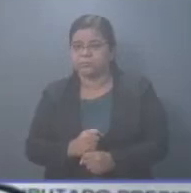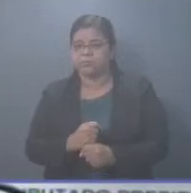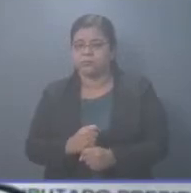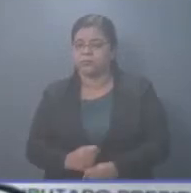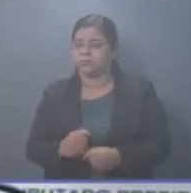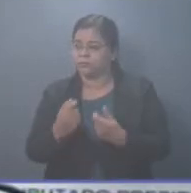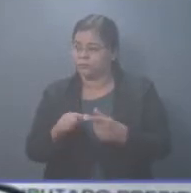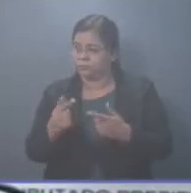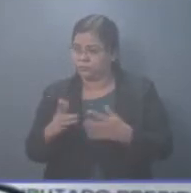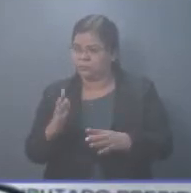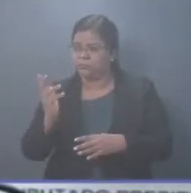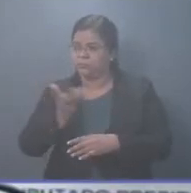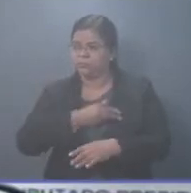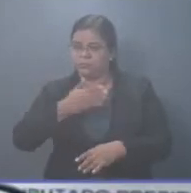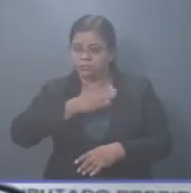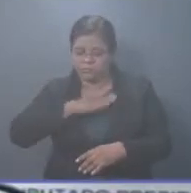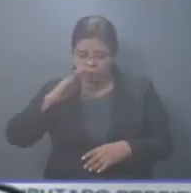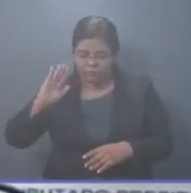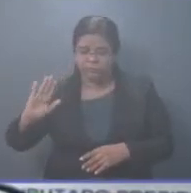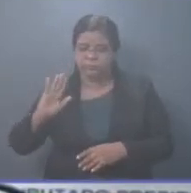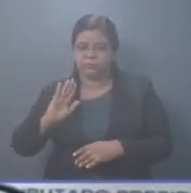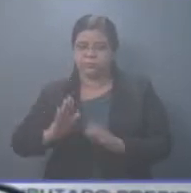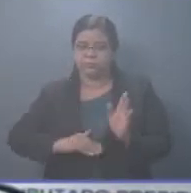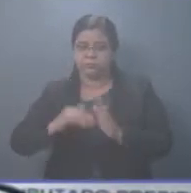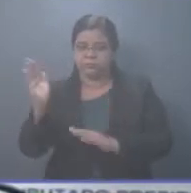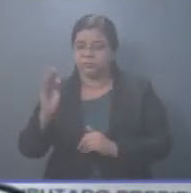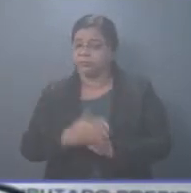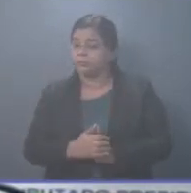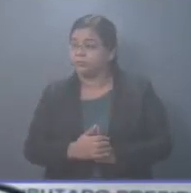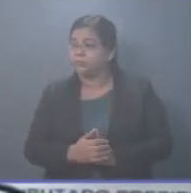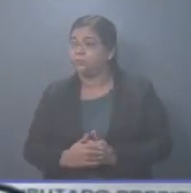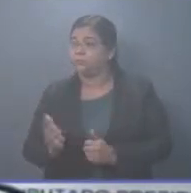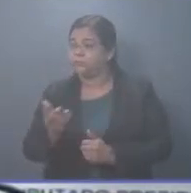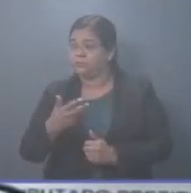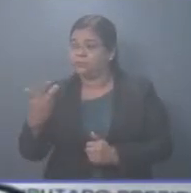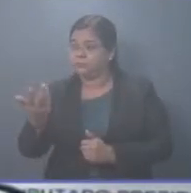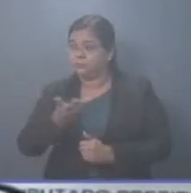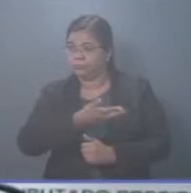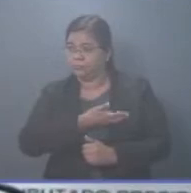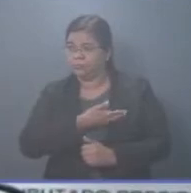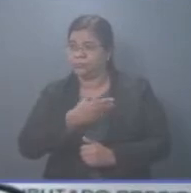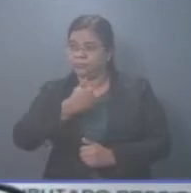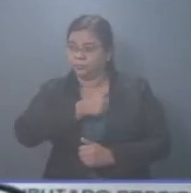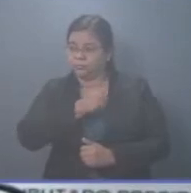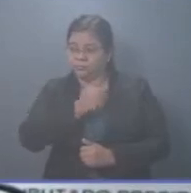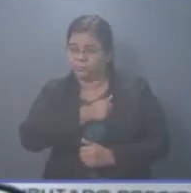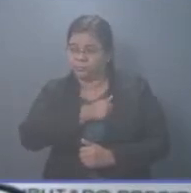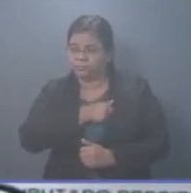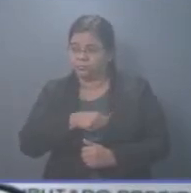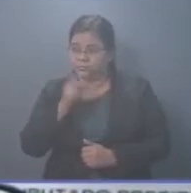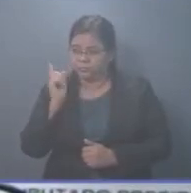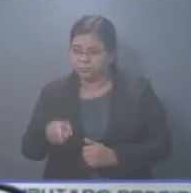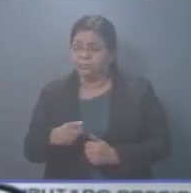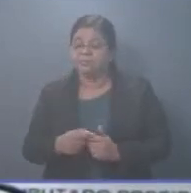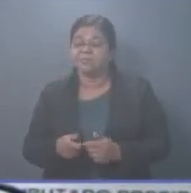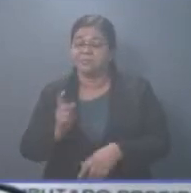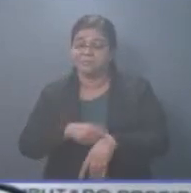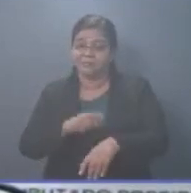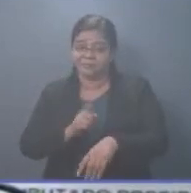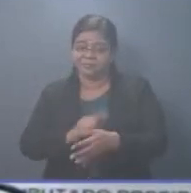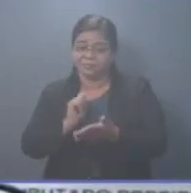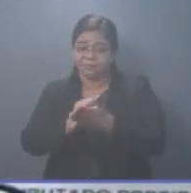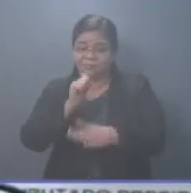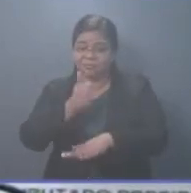¿verdad? Se le daría cumplimiento porque sería ya una obligación que al momento de establecer